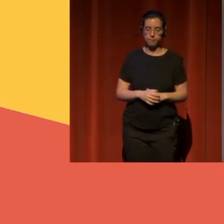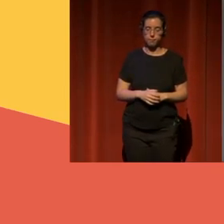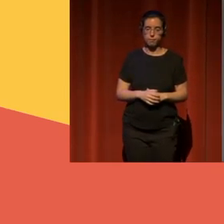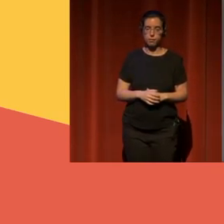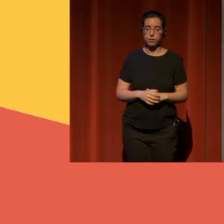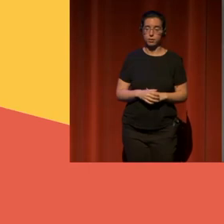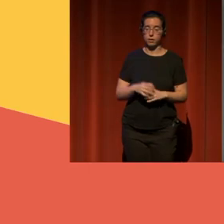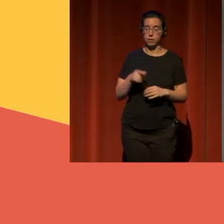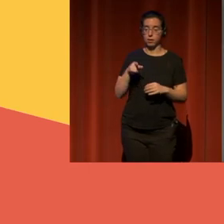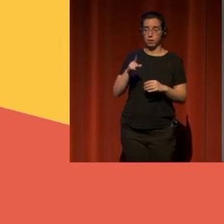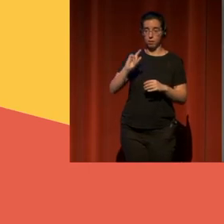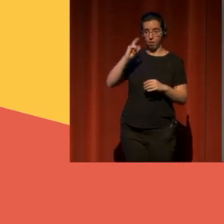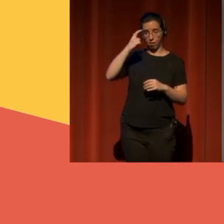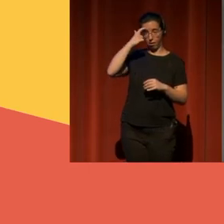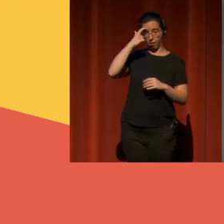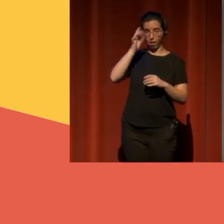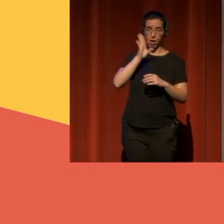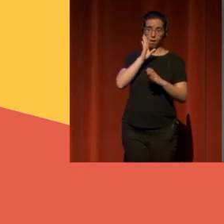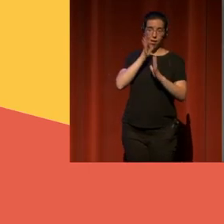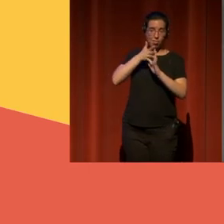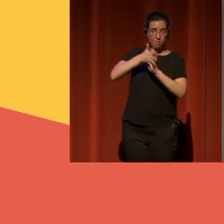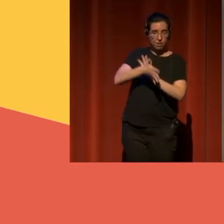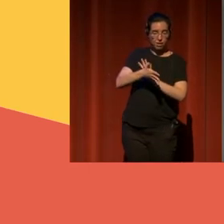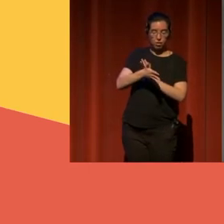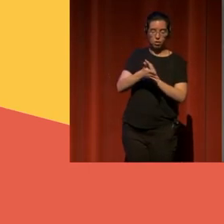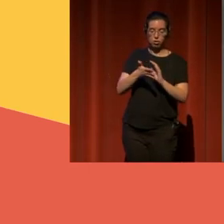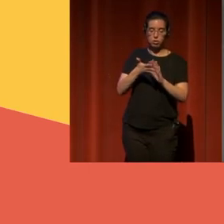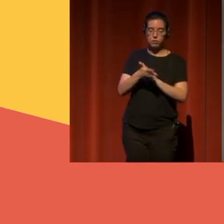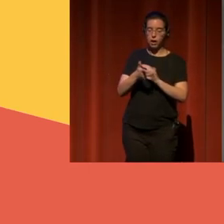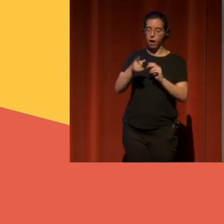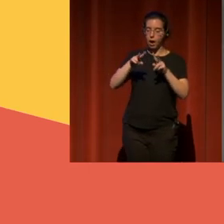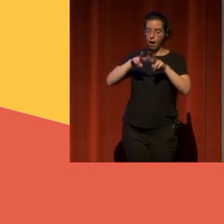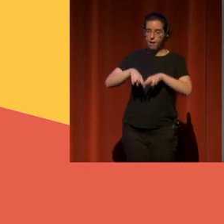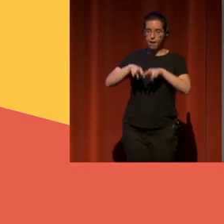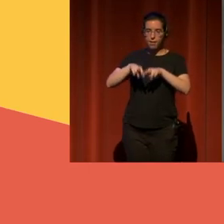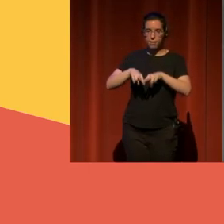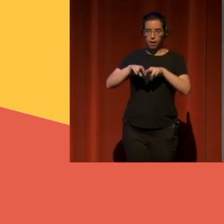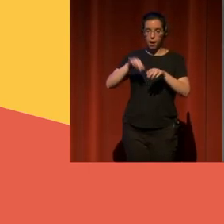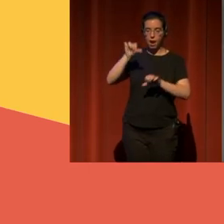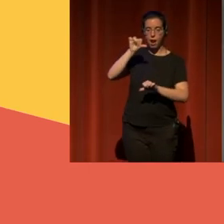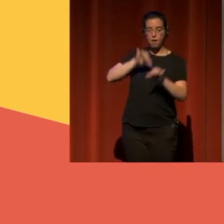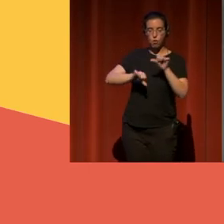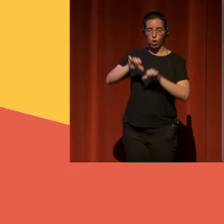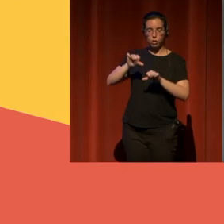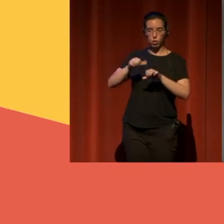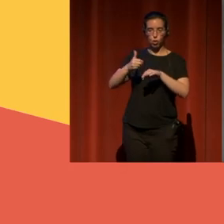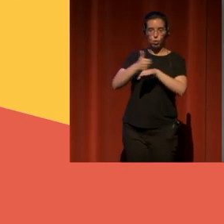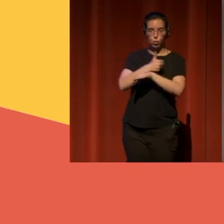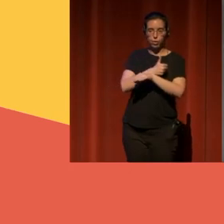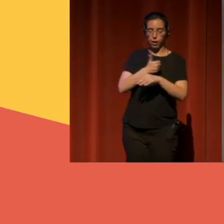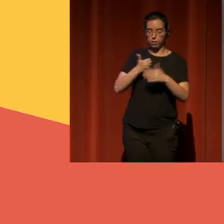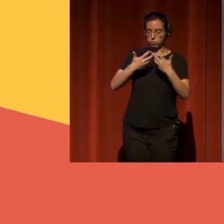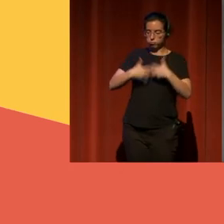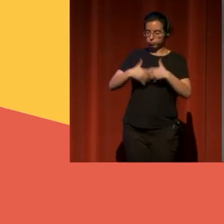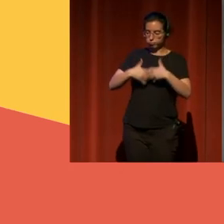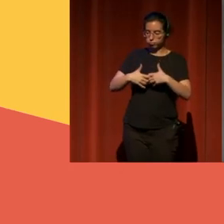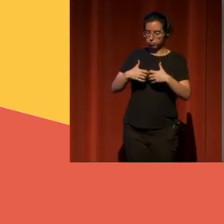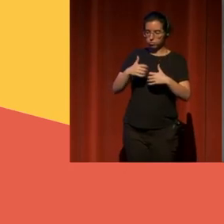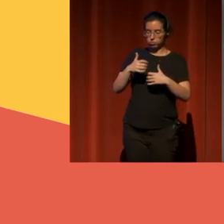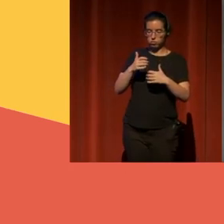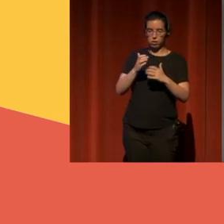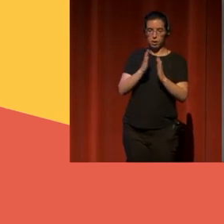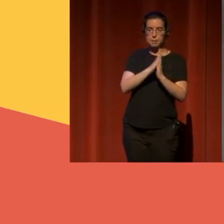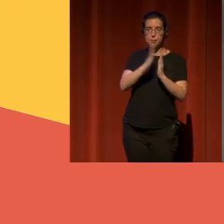Con esta definición en mente, se pasa a analizar cómo se ponen en marcha los laboratorios ciudadanos en bibliotecas públicas, para lo cual se han